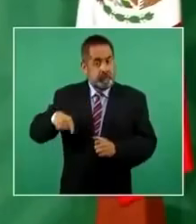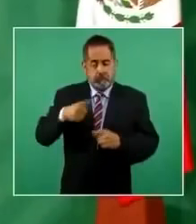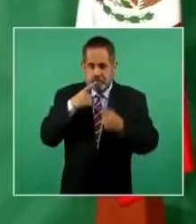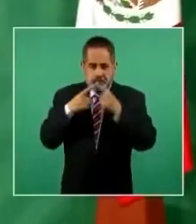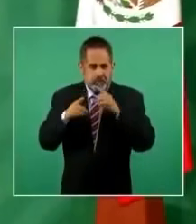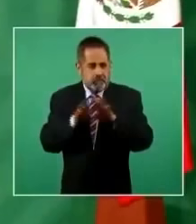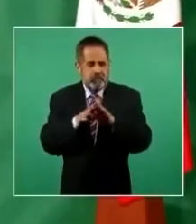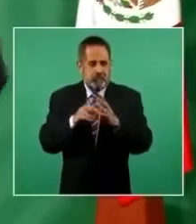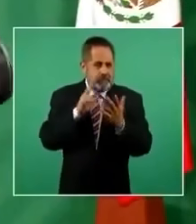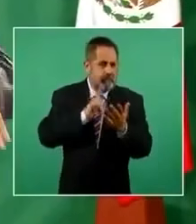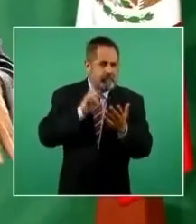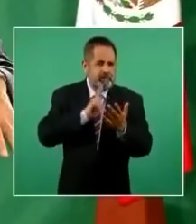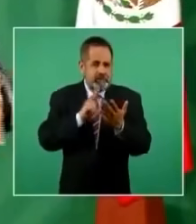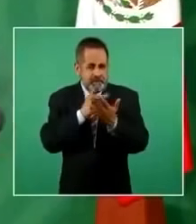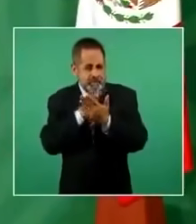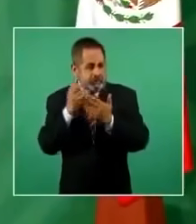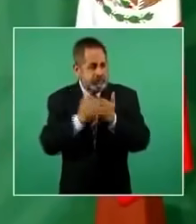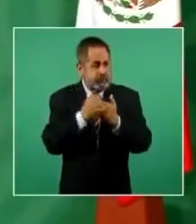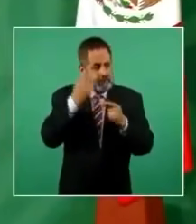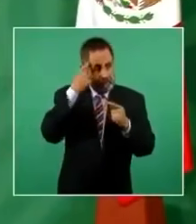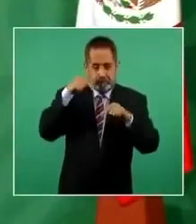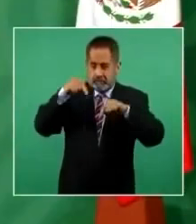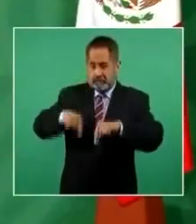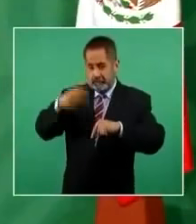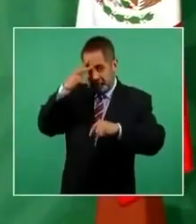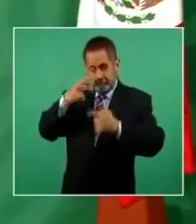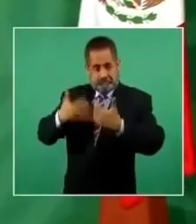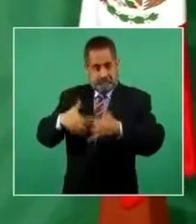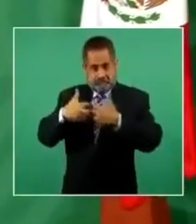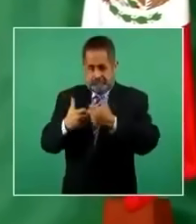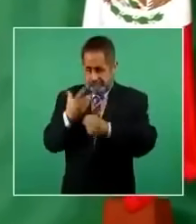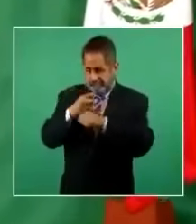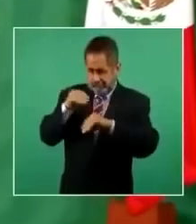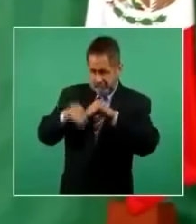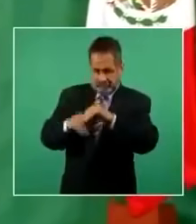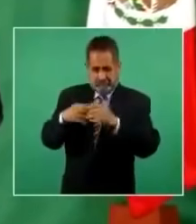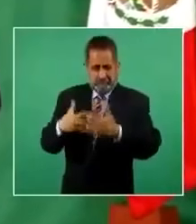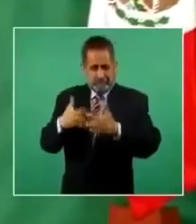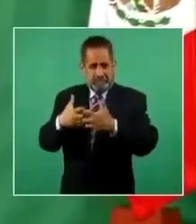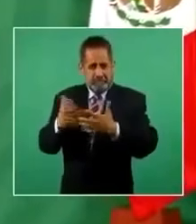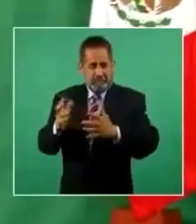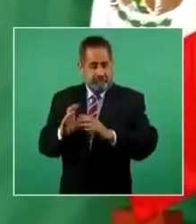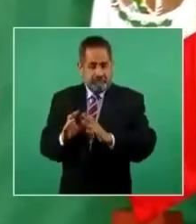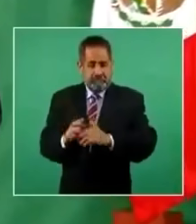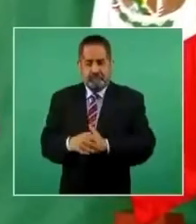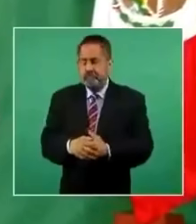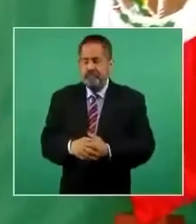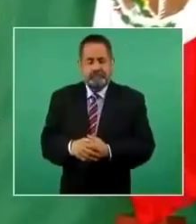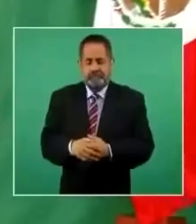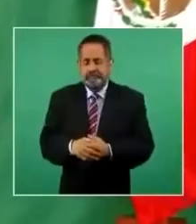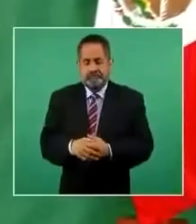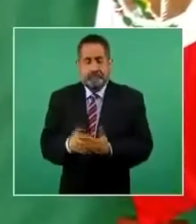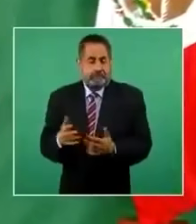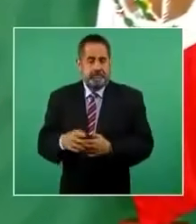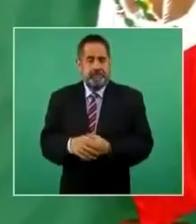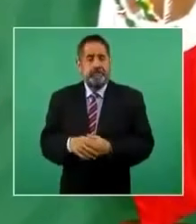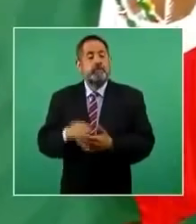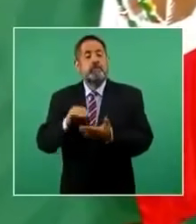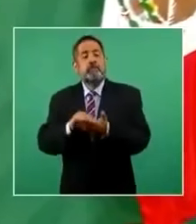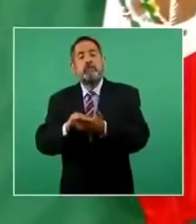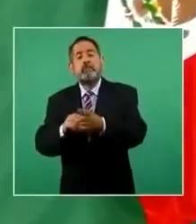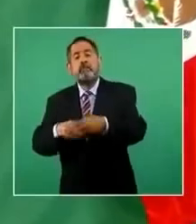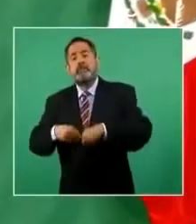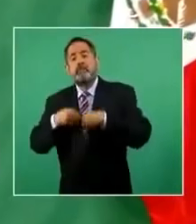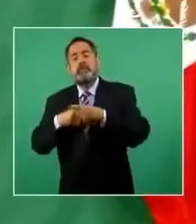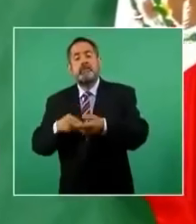tul en tanto el director de pemex octavio romero subraya que la política de fortalecimiento de la paraestatal para el